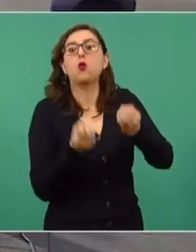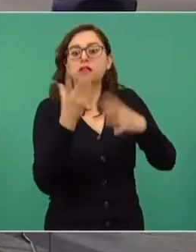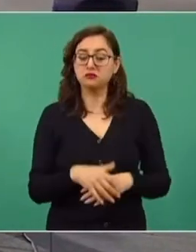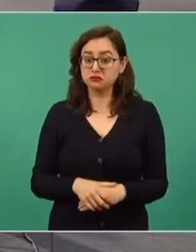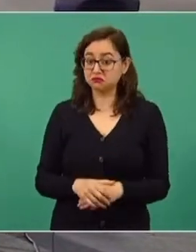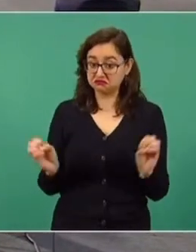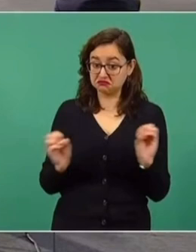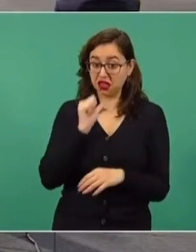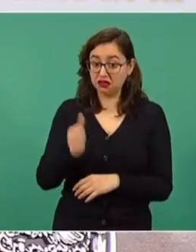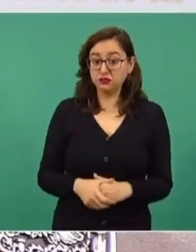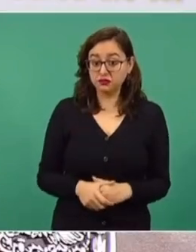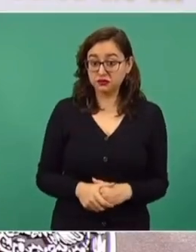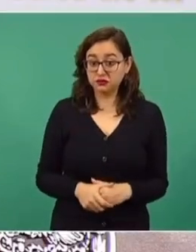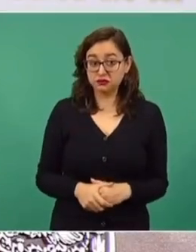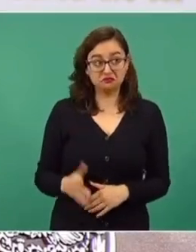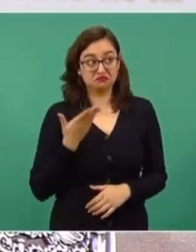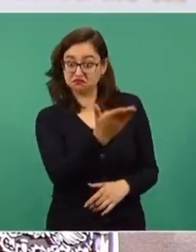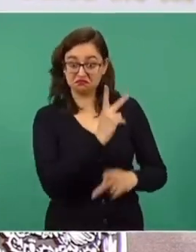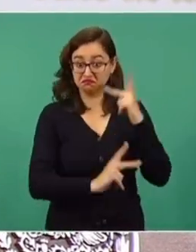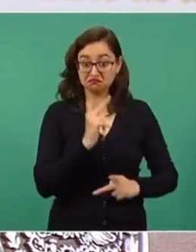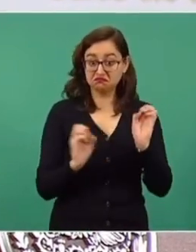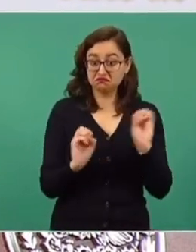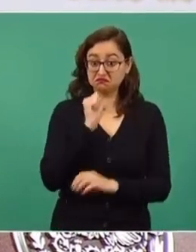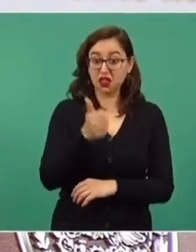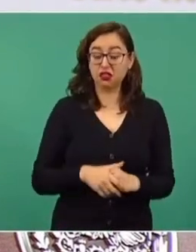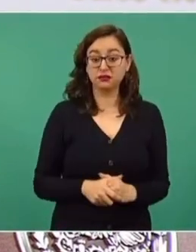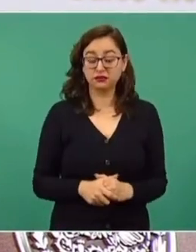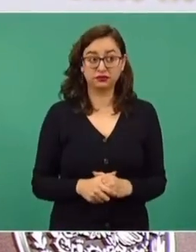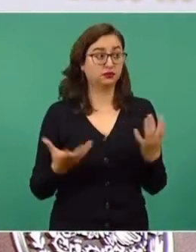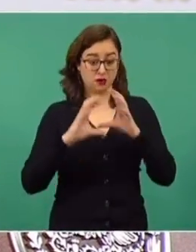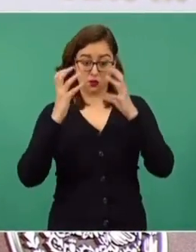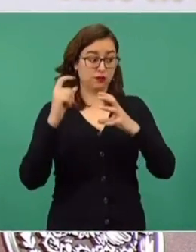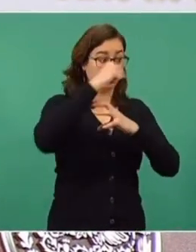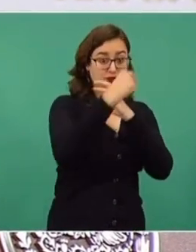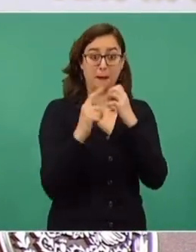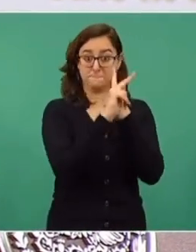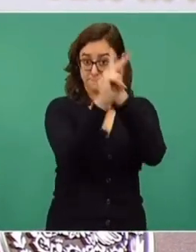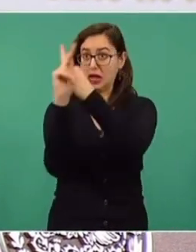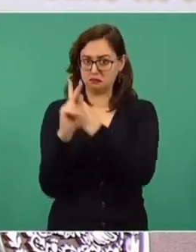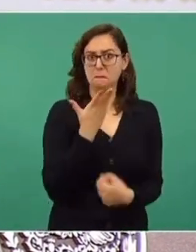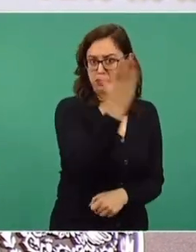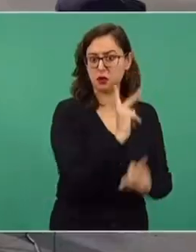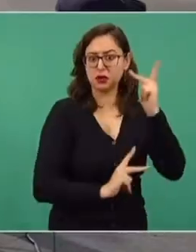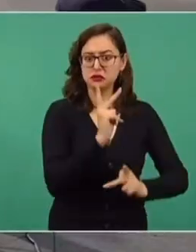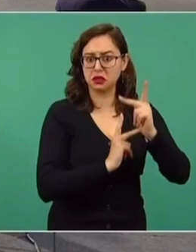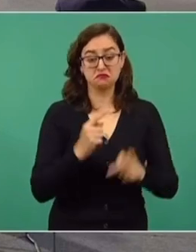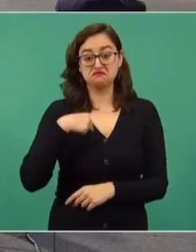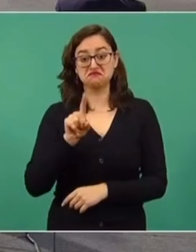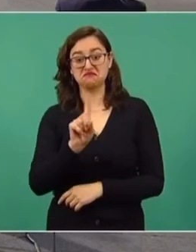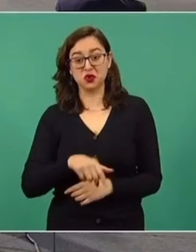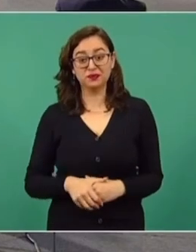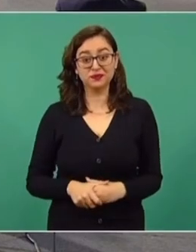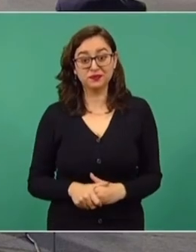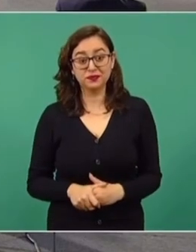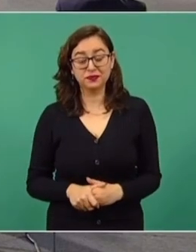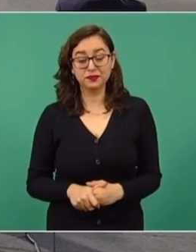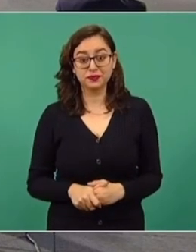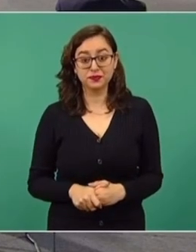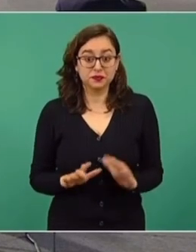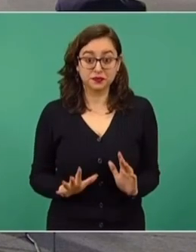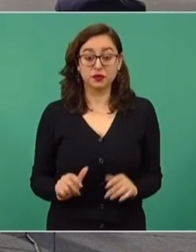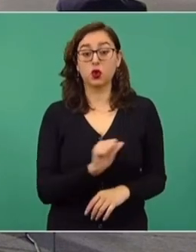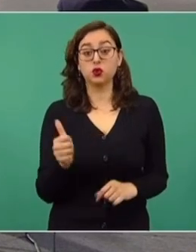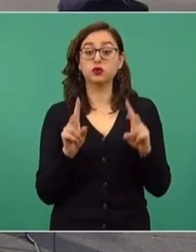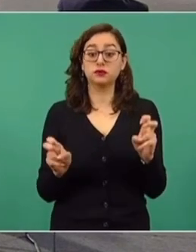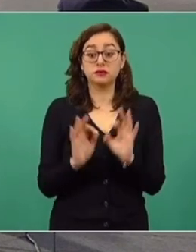la mayoría los países del mundo con la pandemia contrataron deuda méxico y lo